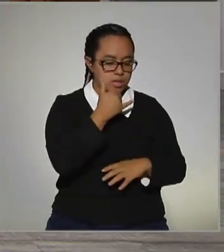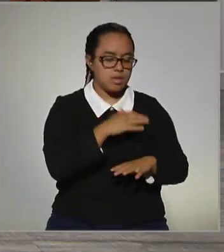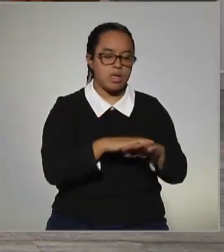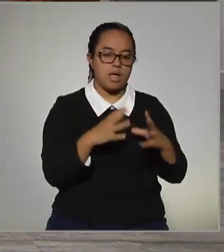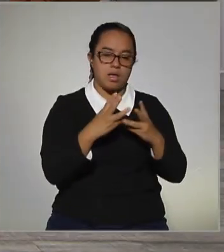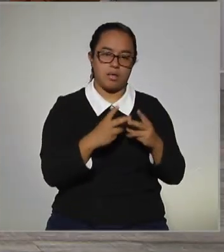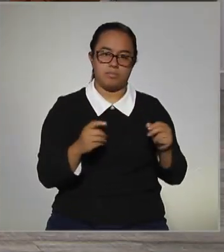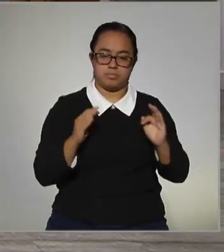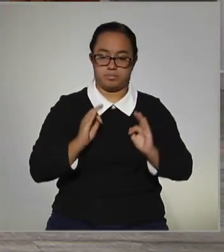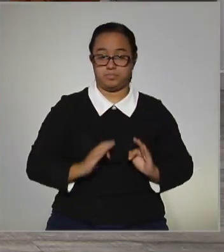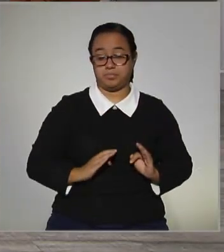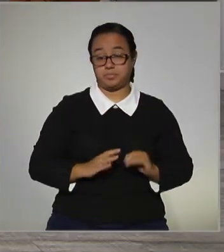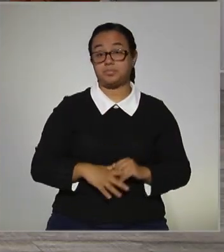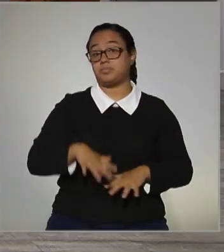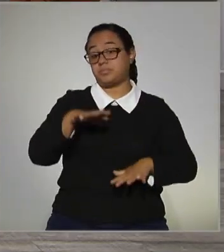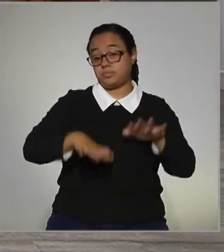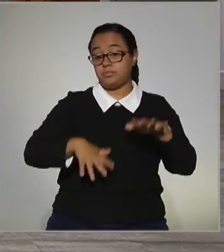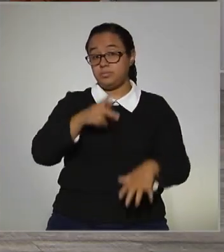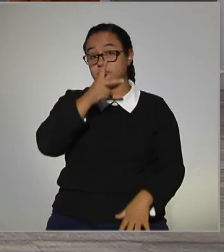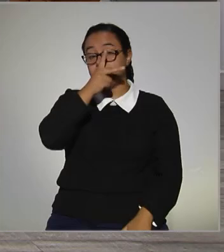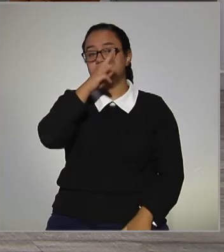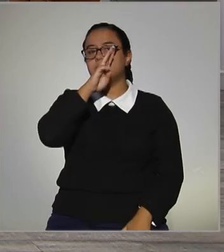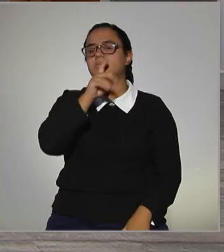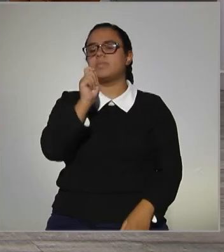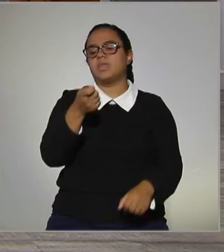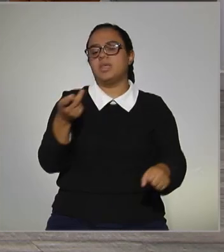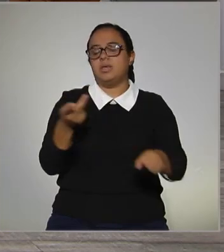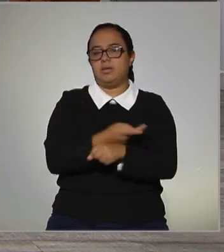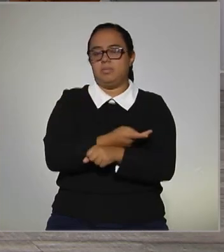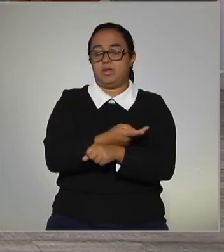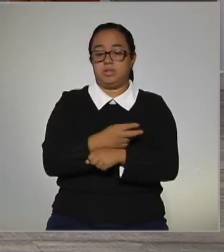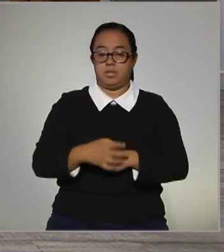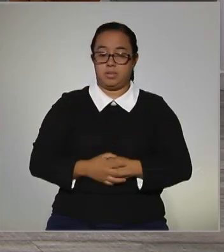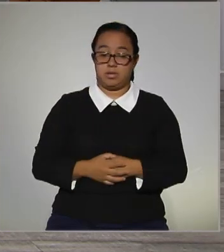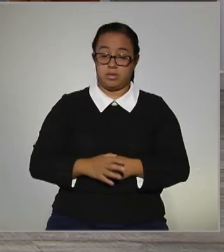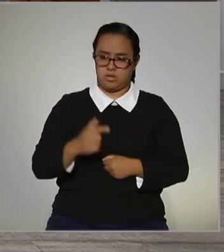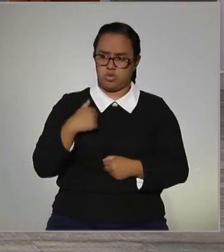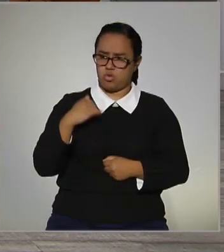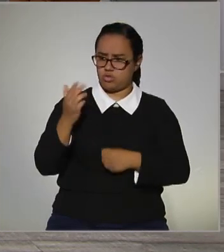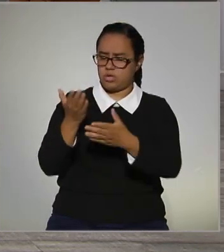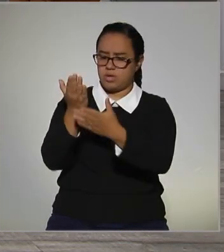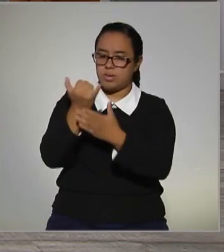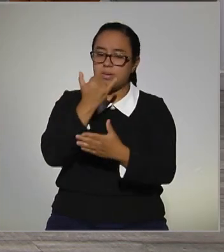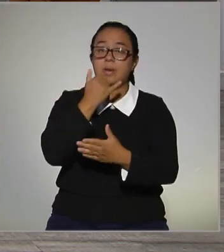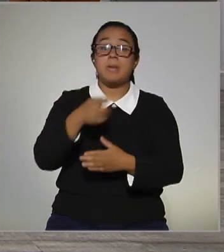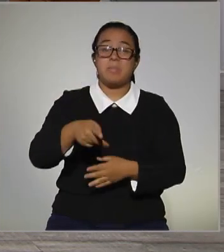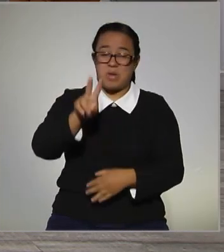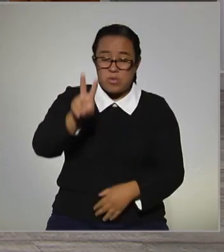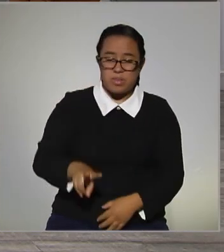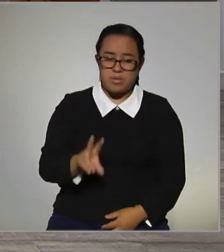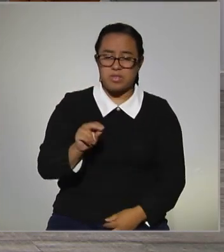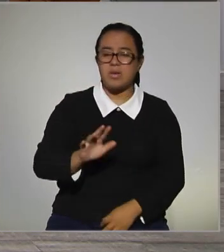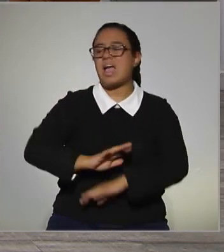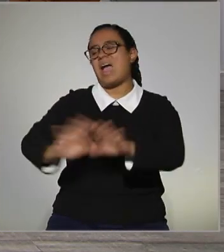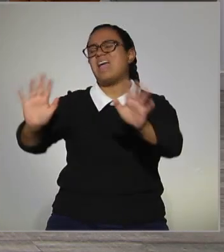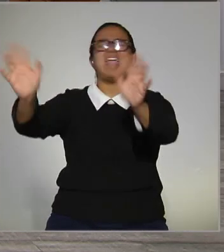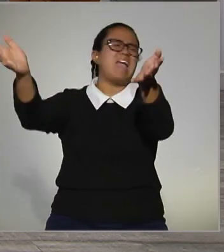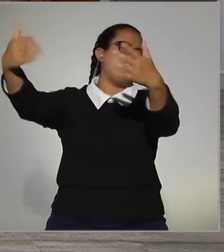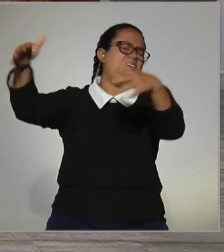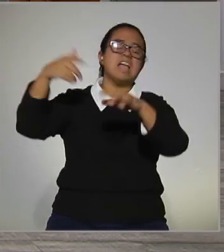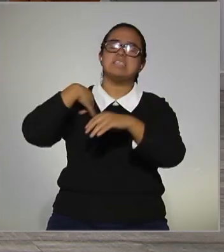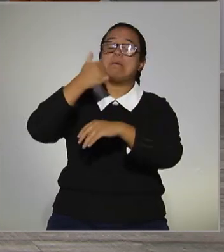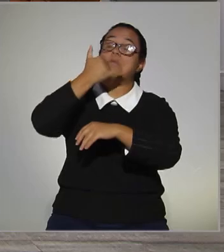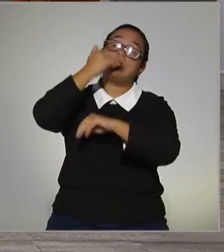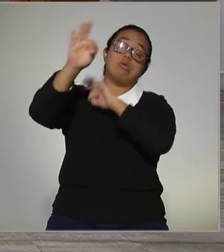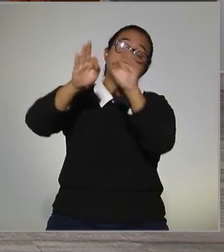Entonces, a veces con los padres lo que ocurre es que uno escucha que pide, es que sí le pido disculpas, sí, pero irónicamente, ¿no? Ah, bueno, sí, ya, hoy discúlpame, te maltraté,